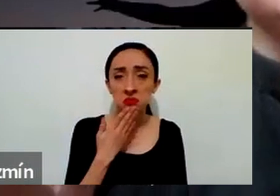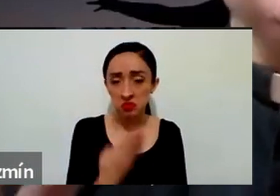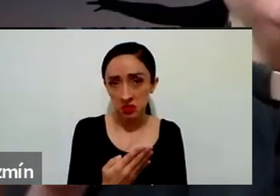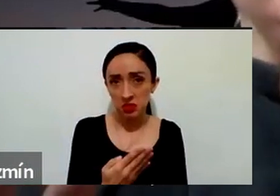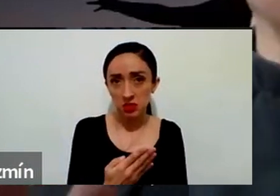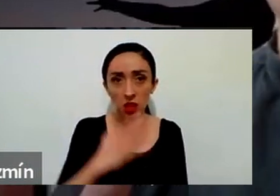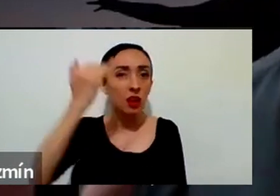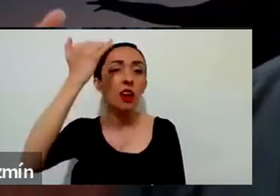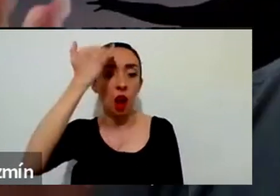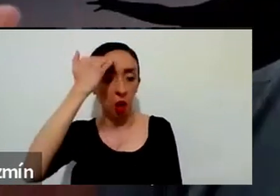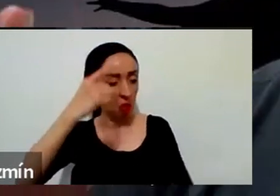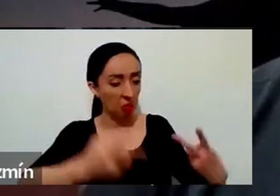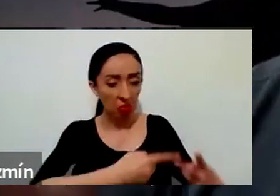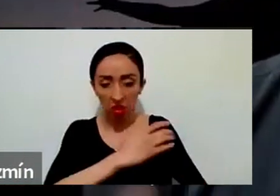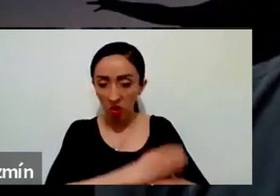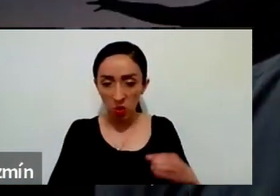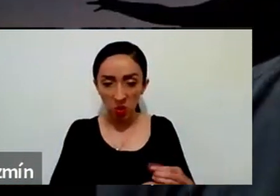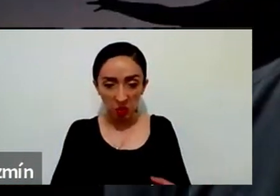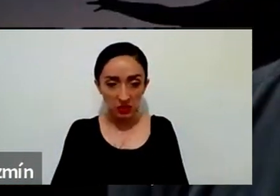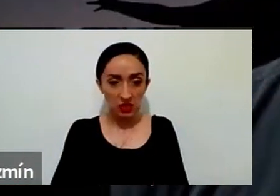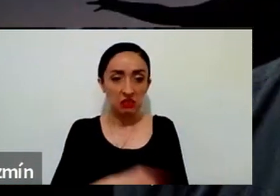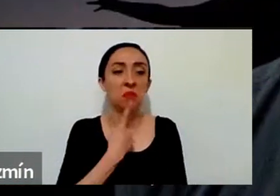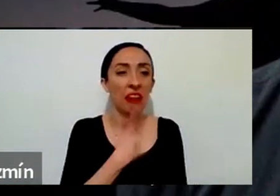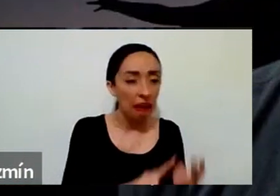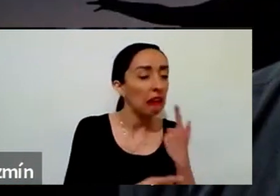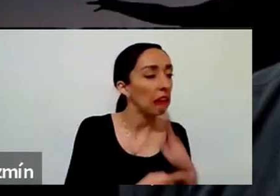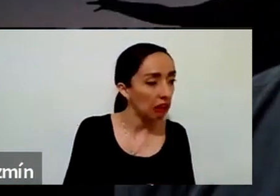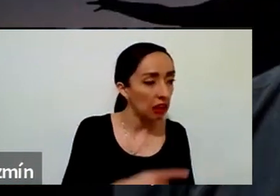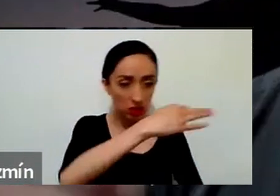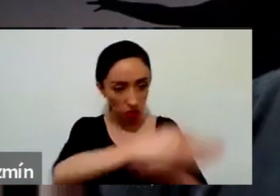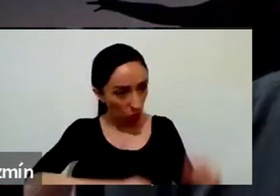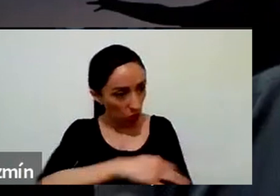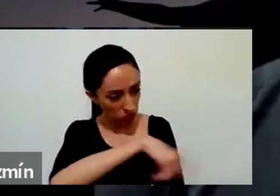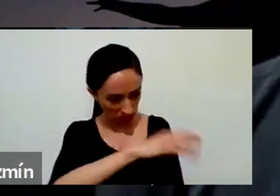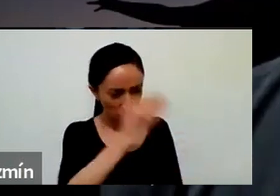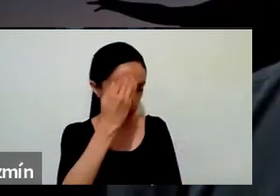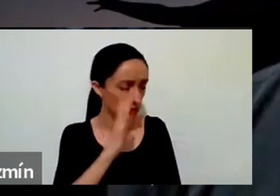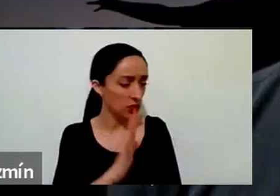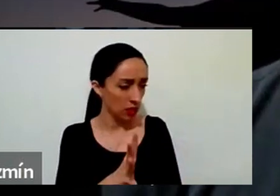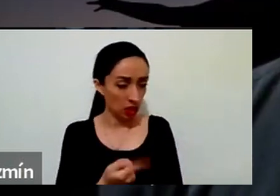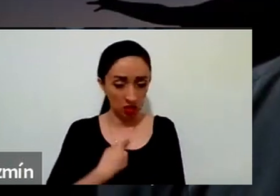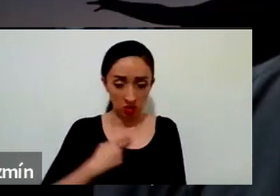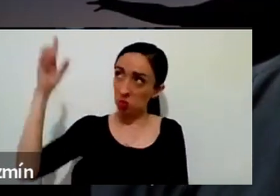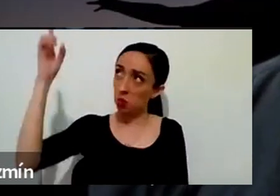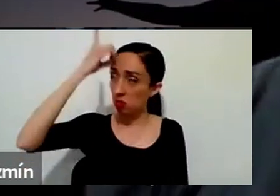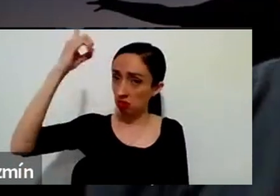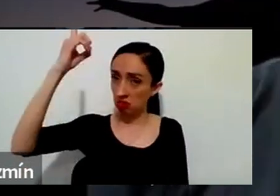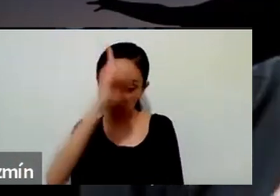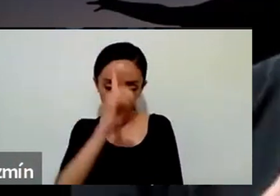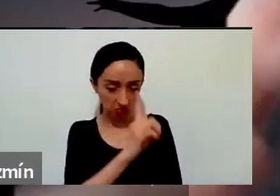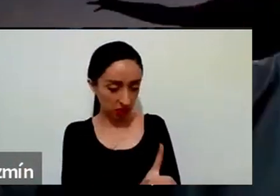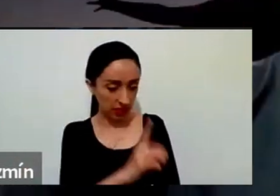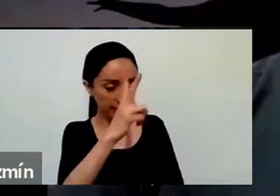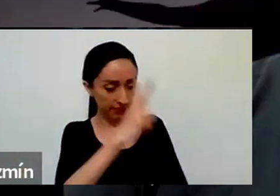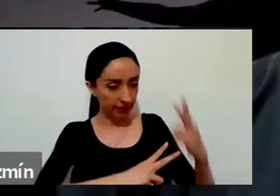he descendido para librar a mi pueblo de la opresión, para sacarlo de aquellas tierras y